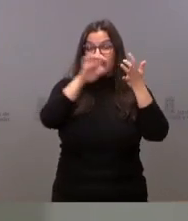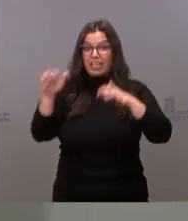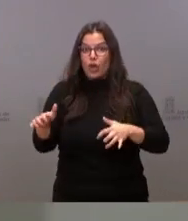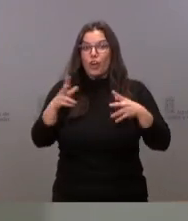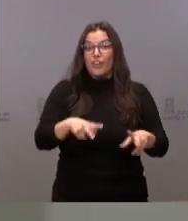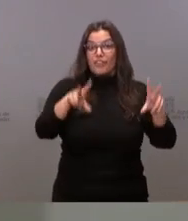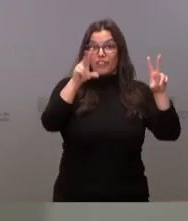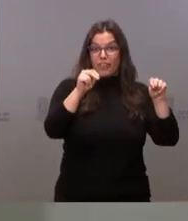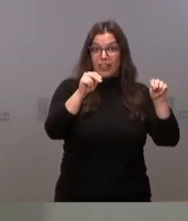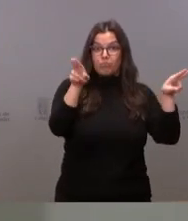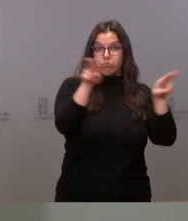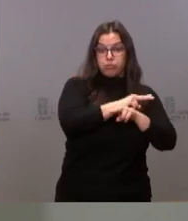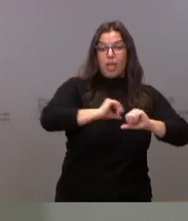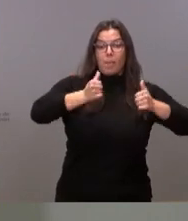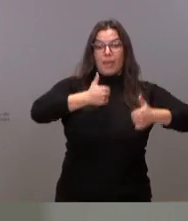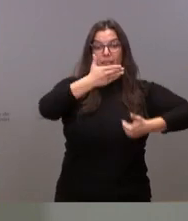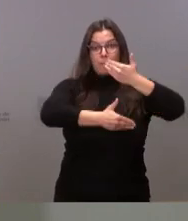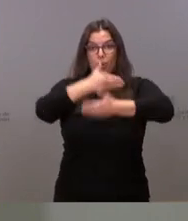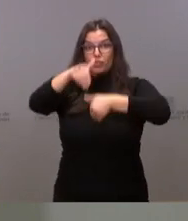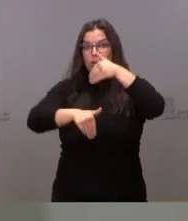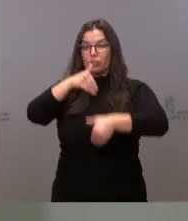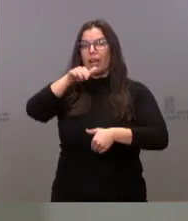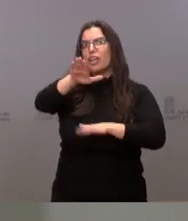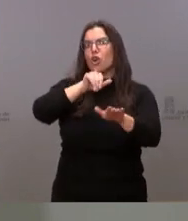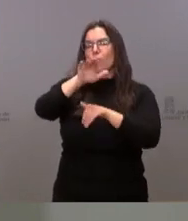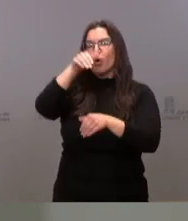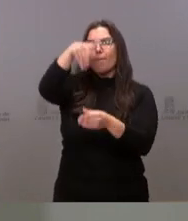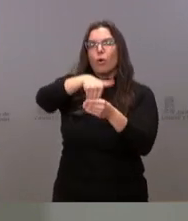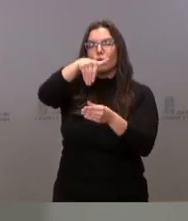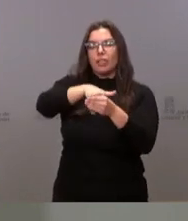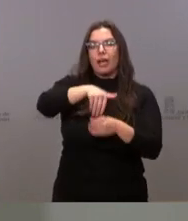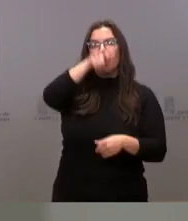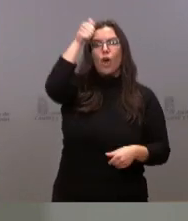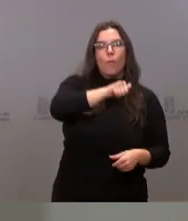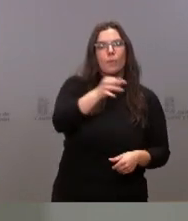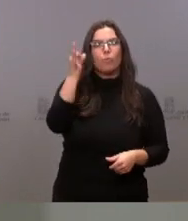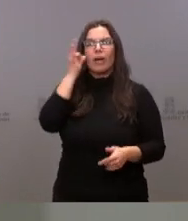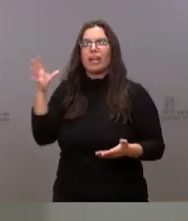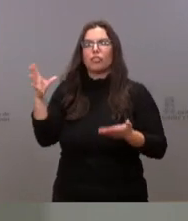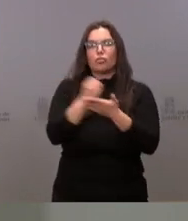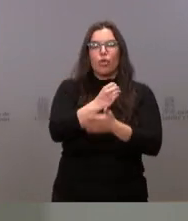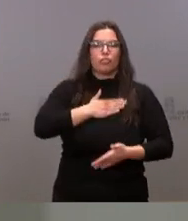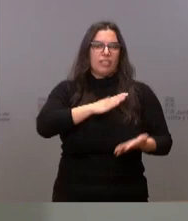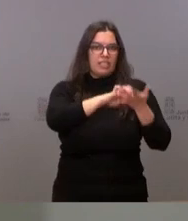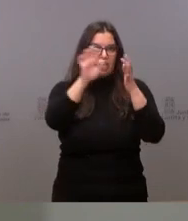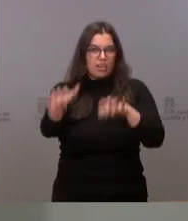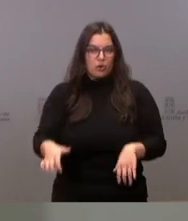del proceso electoral y la llamada a las urnas a todos los hombres y mujeres de Castilla y León.